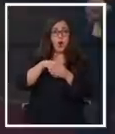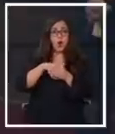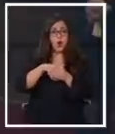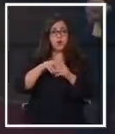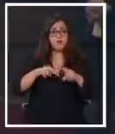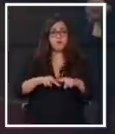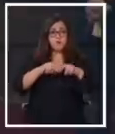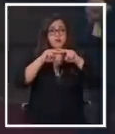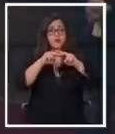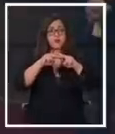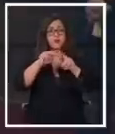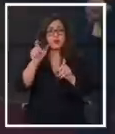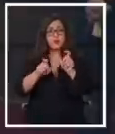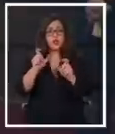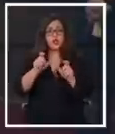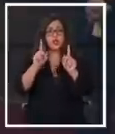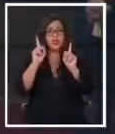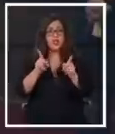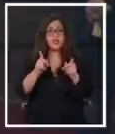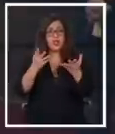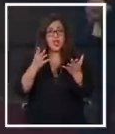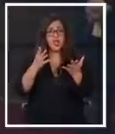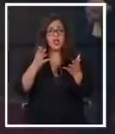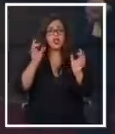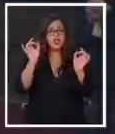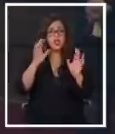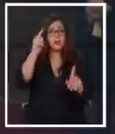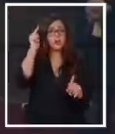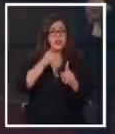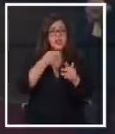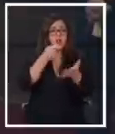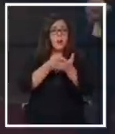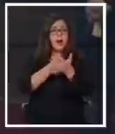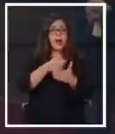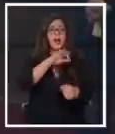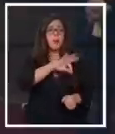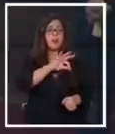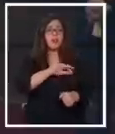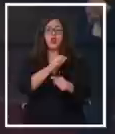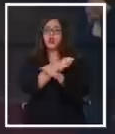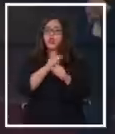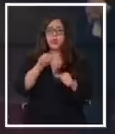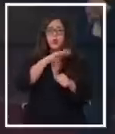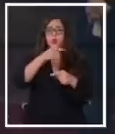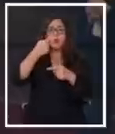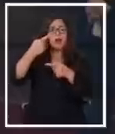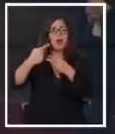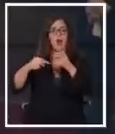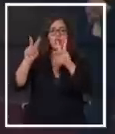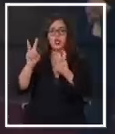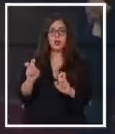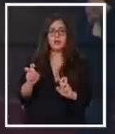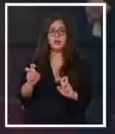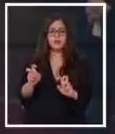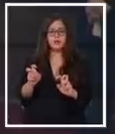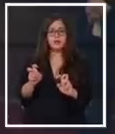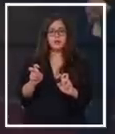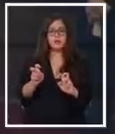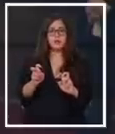tienen que ser destinados a pagar pensiones y por lo tanto no se pueden ocupar para ninguna otra fuente